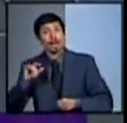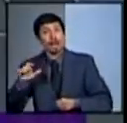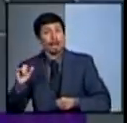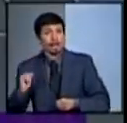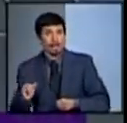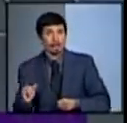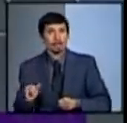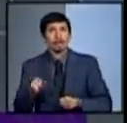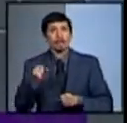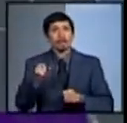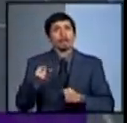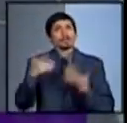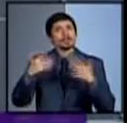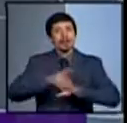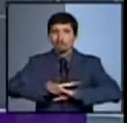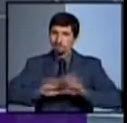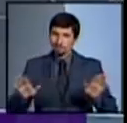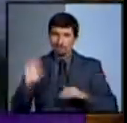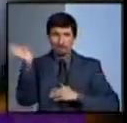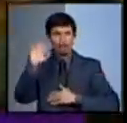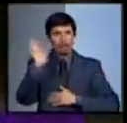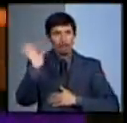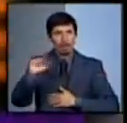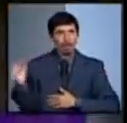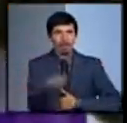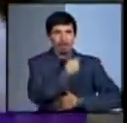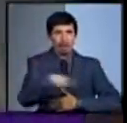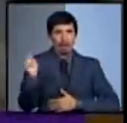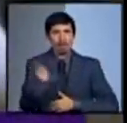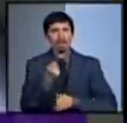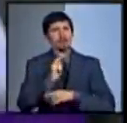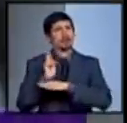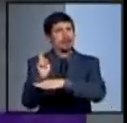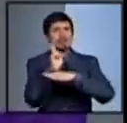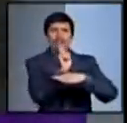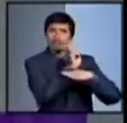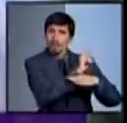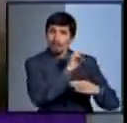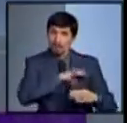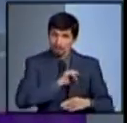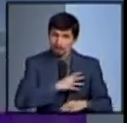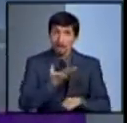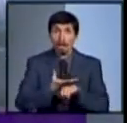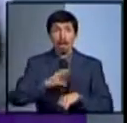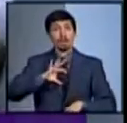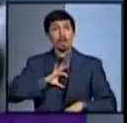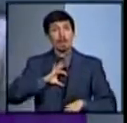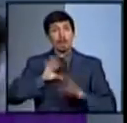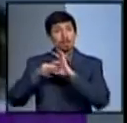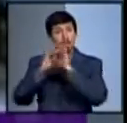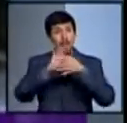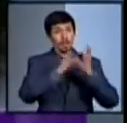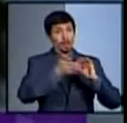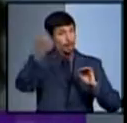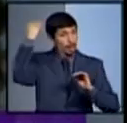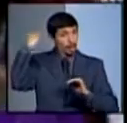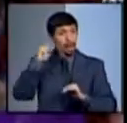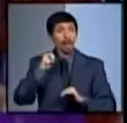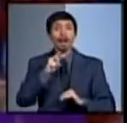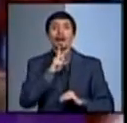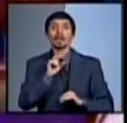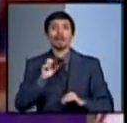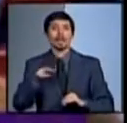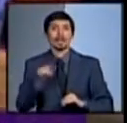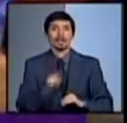tenis tras años de éxitos personales y representando a Chile, destacando sus medallas olímpicas en Atenas, donde